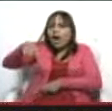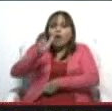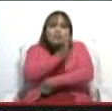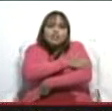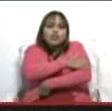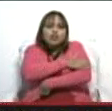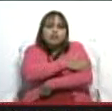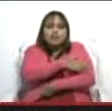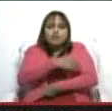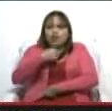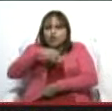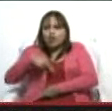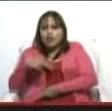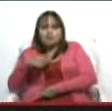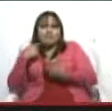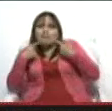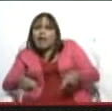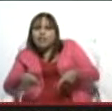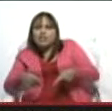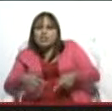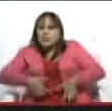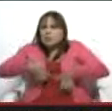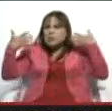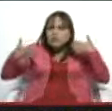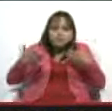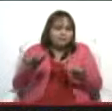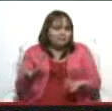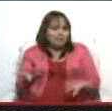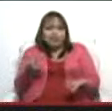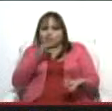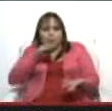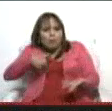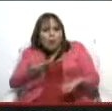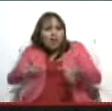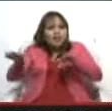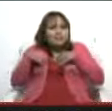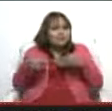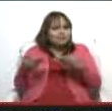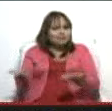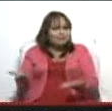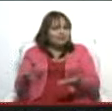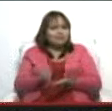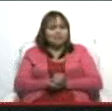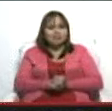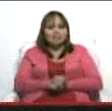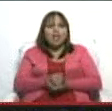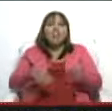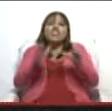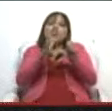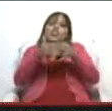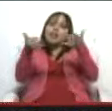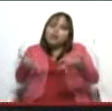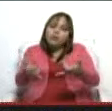arrebatan. Y eso sí es verdad que es inadmisible. ¿Dónde están ahora?